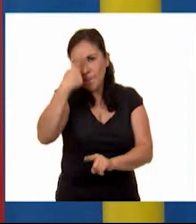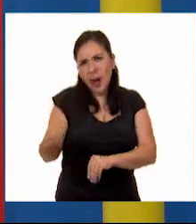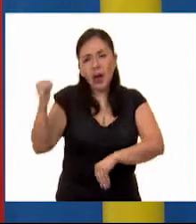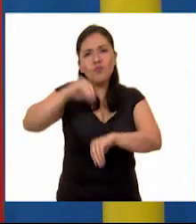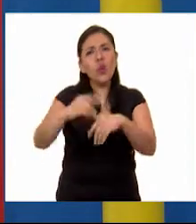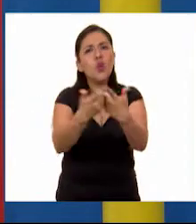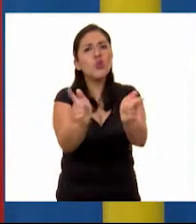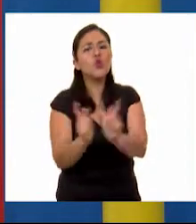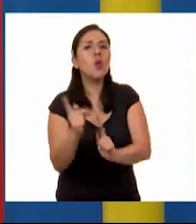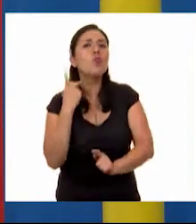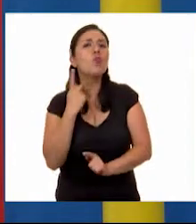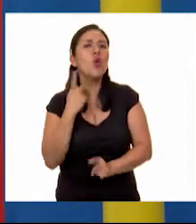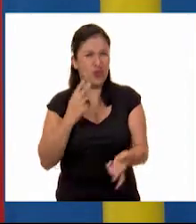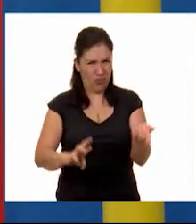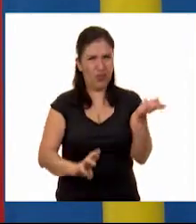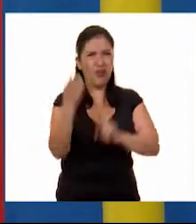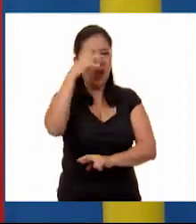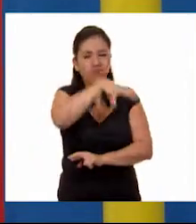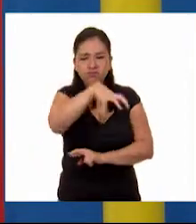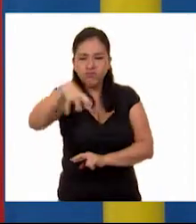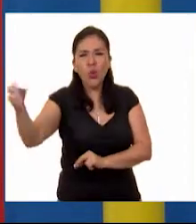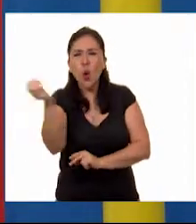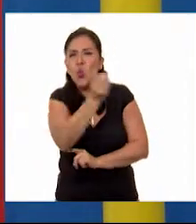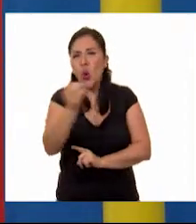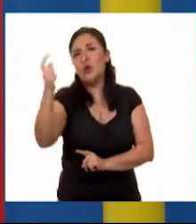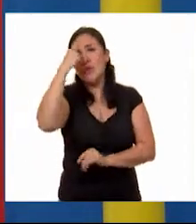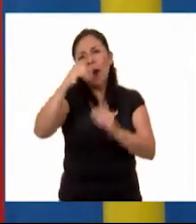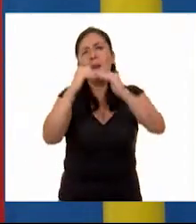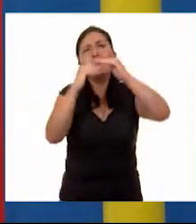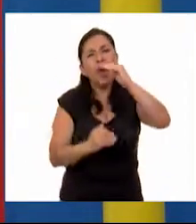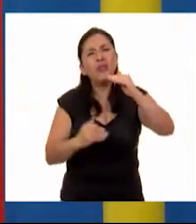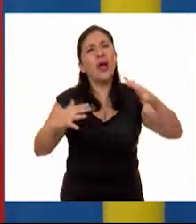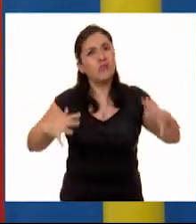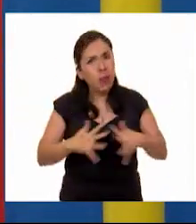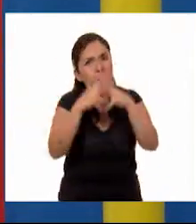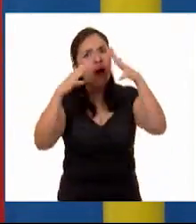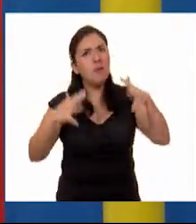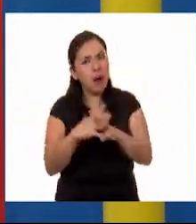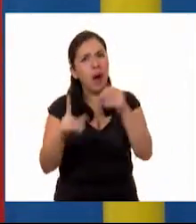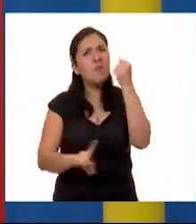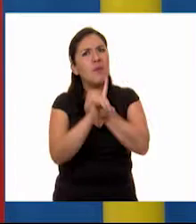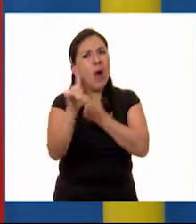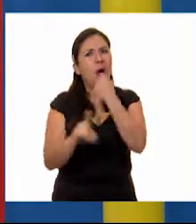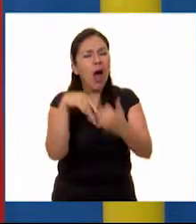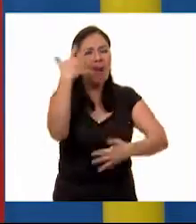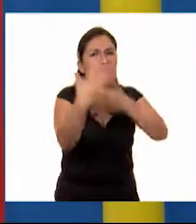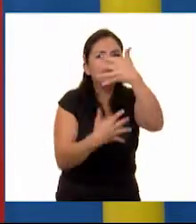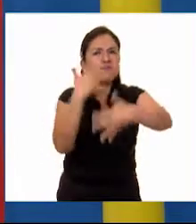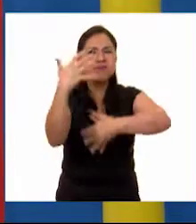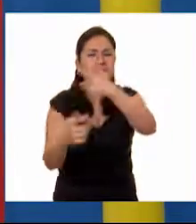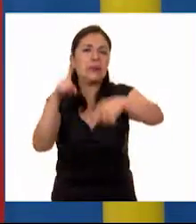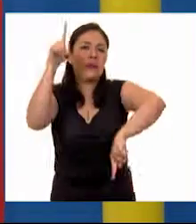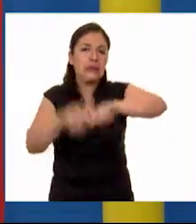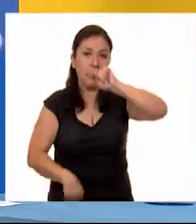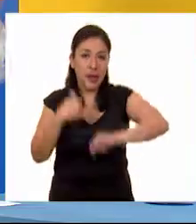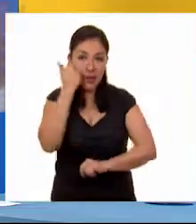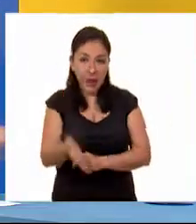grupos políticos revolucionarios para disminuir los constantes enfrentamientos entre los dirigentes de estos